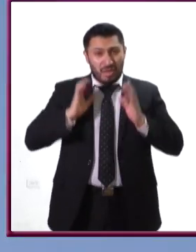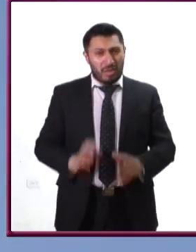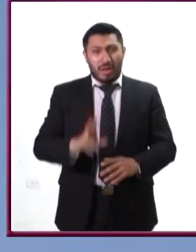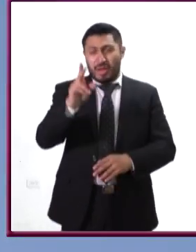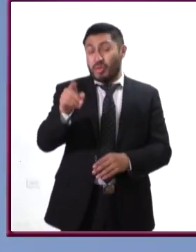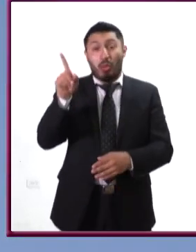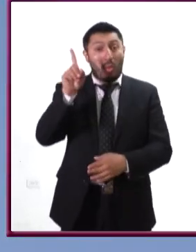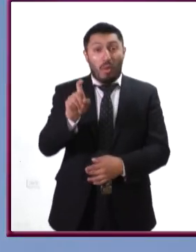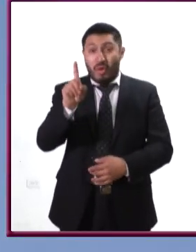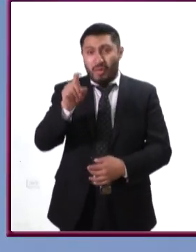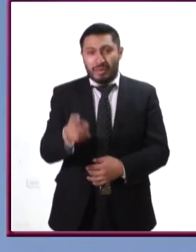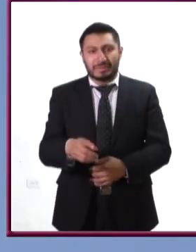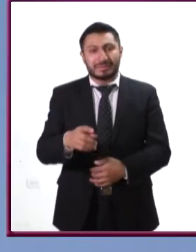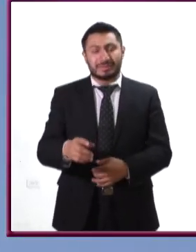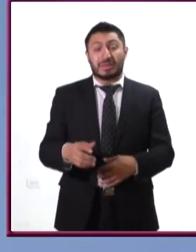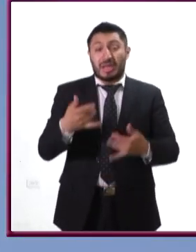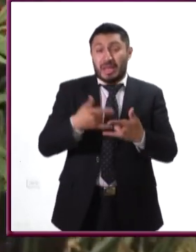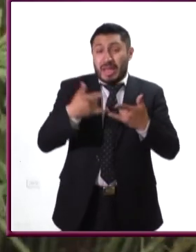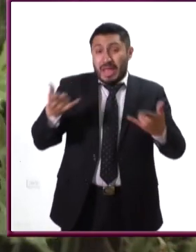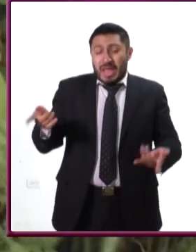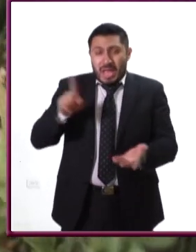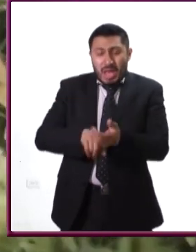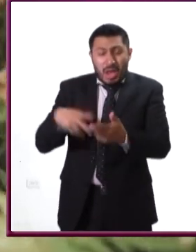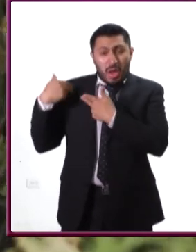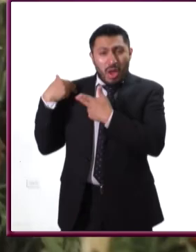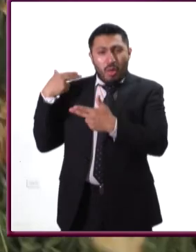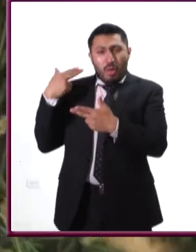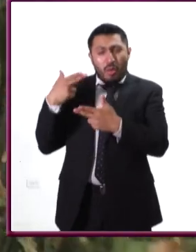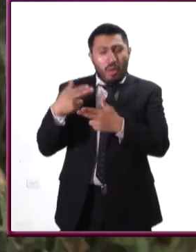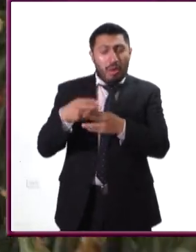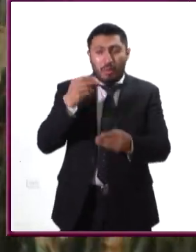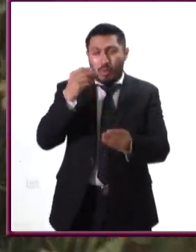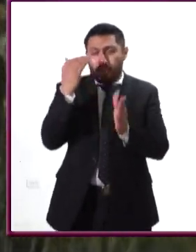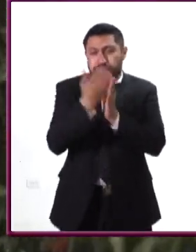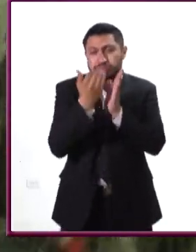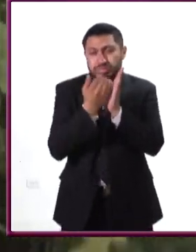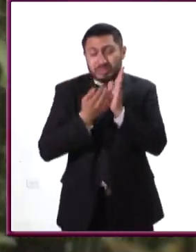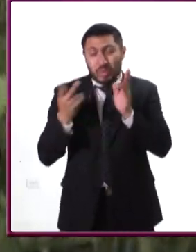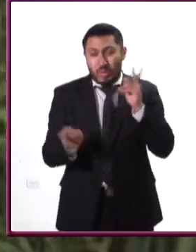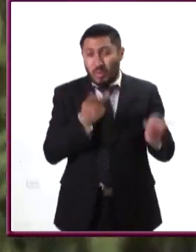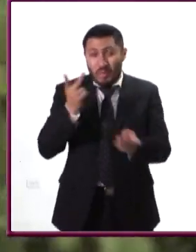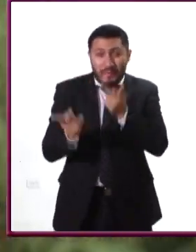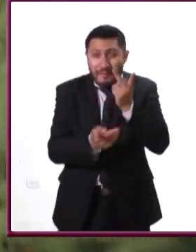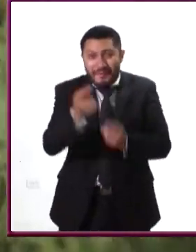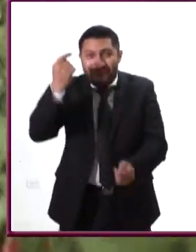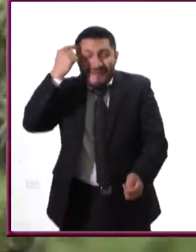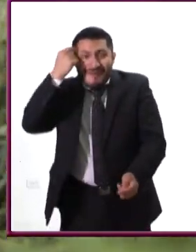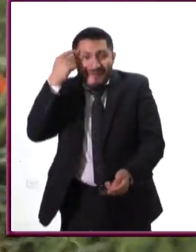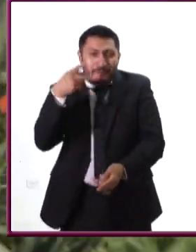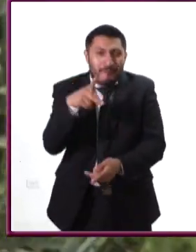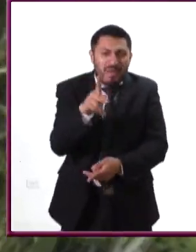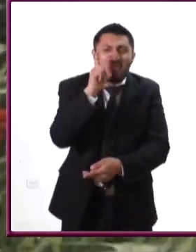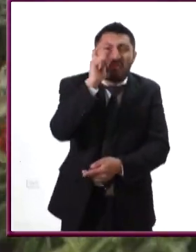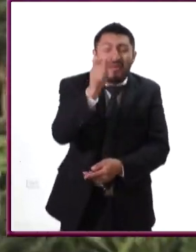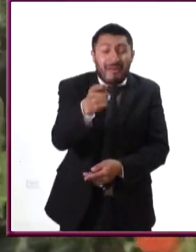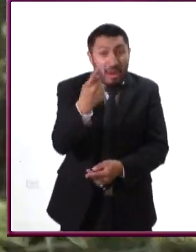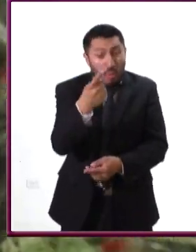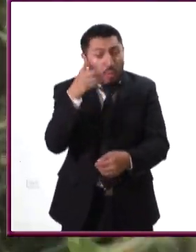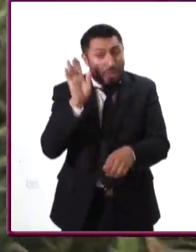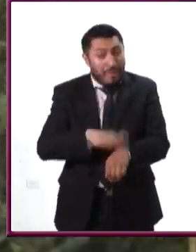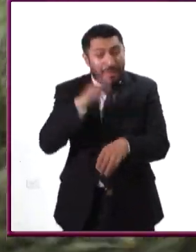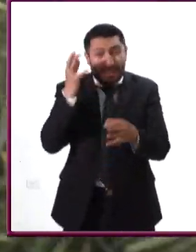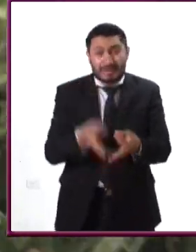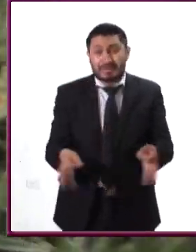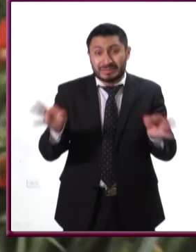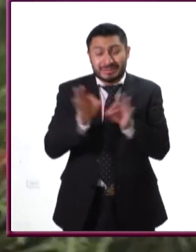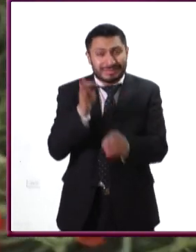más tiene tu cuerpo no es agua. En el transcurso de la historia, múltiples preguntas han asaltado la mente humana, pero una